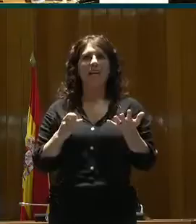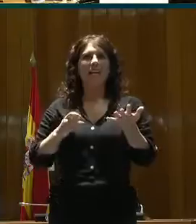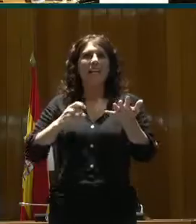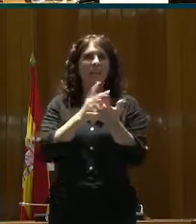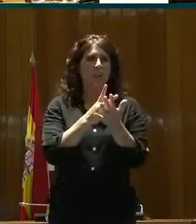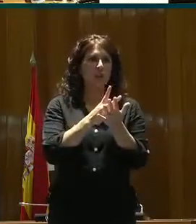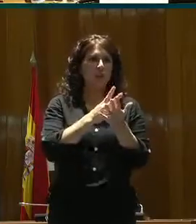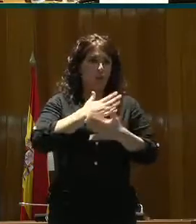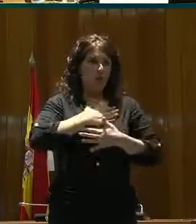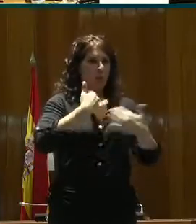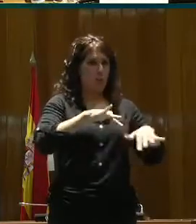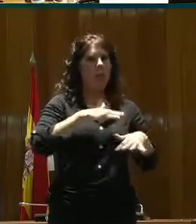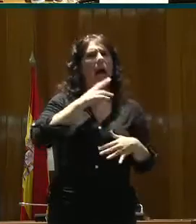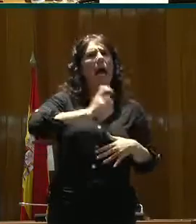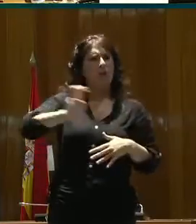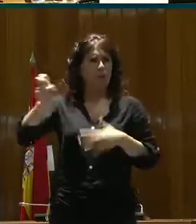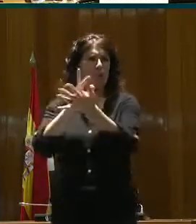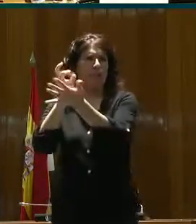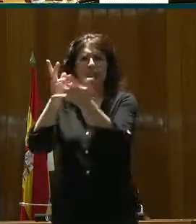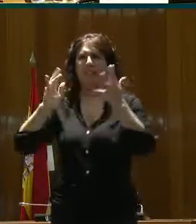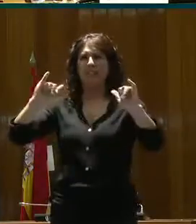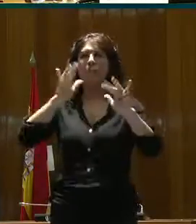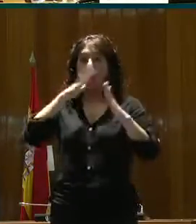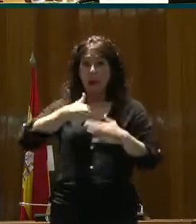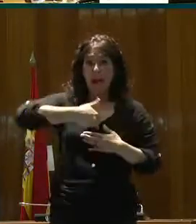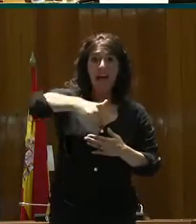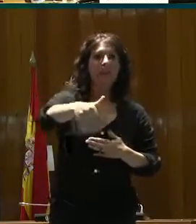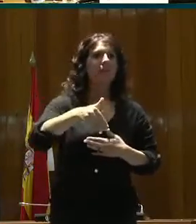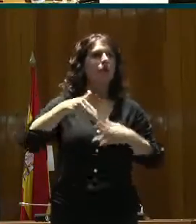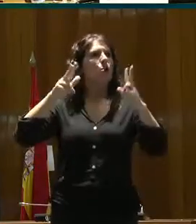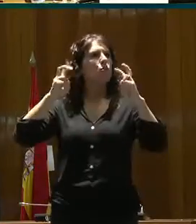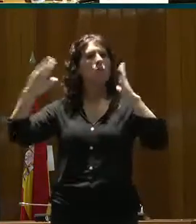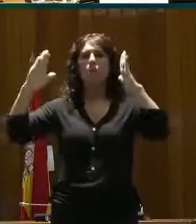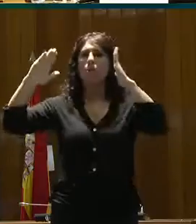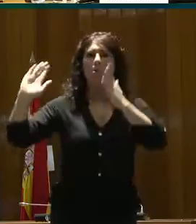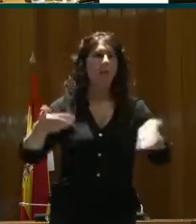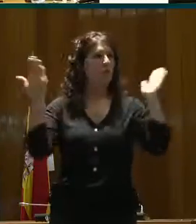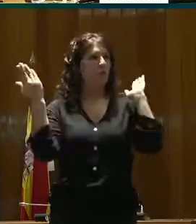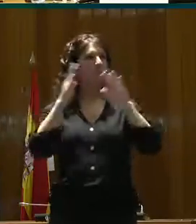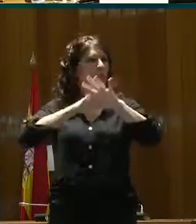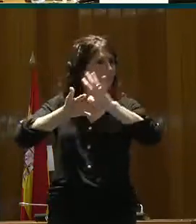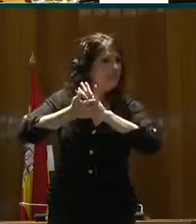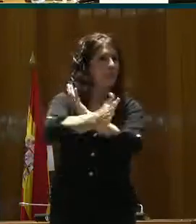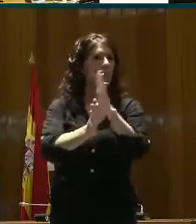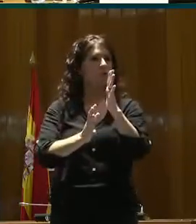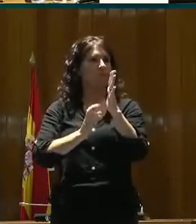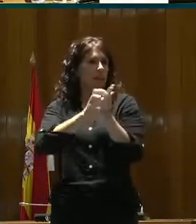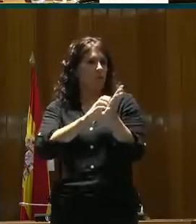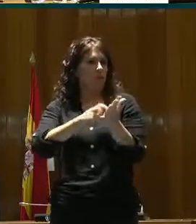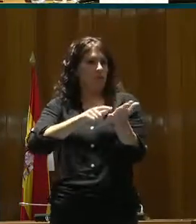existen, se abre una nueva era, aunque suene un poco rimbombante, pero se abre una nueva era en la descripción de las gramáticas de lenguas de signos del mundo.